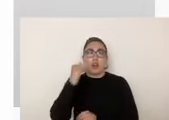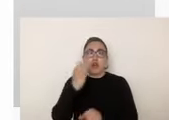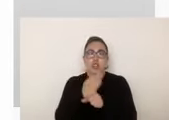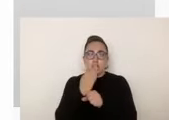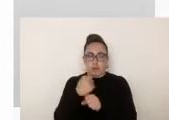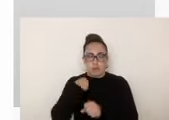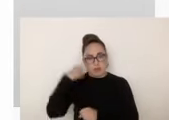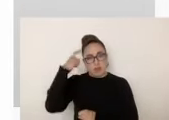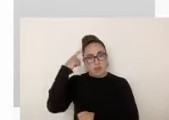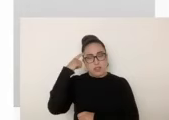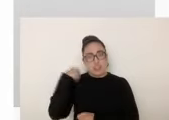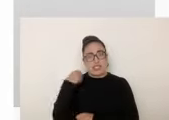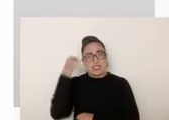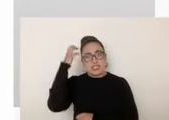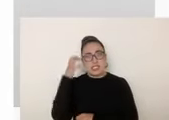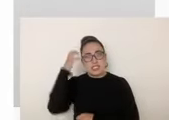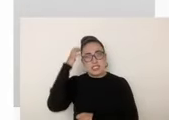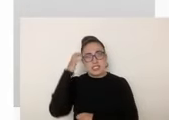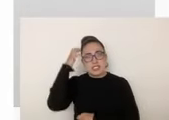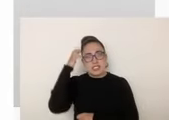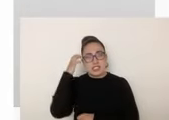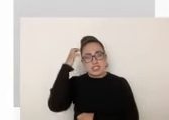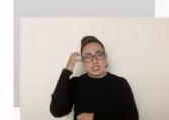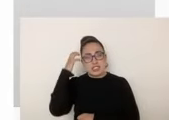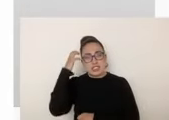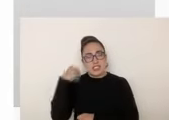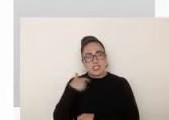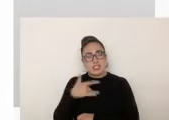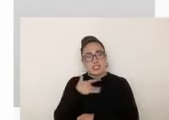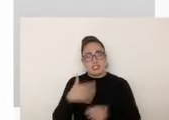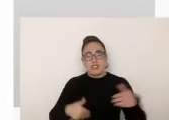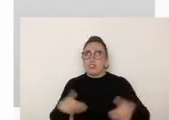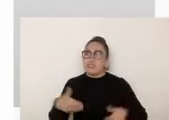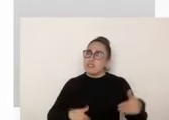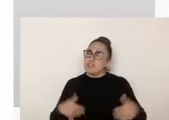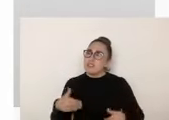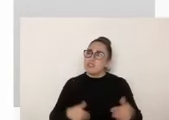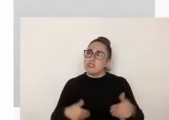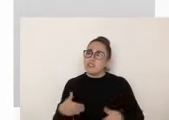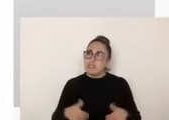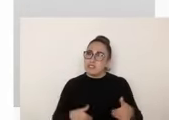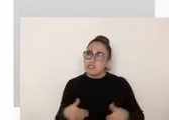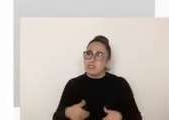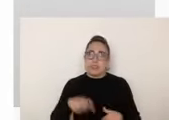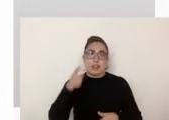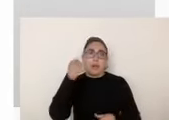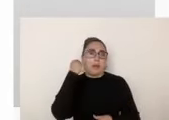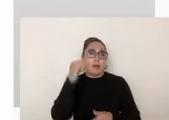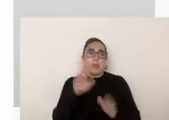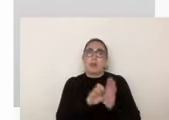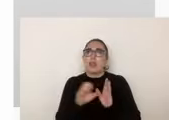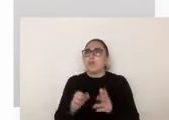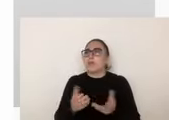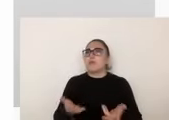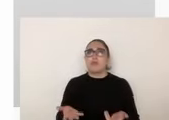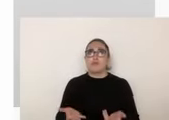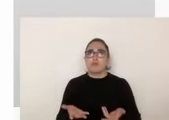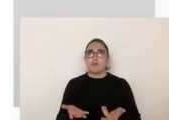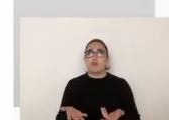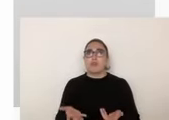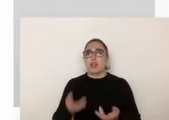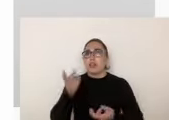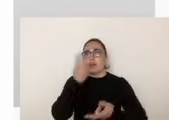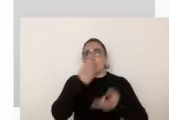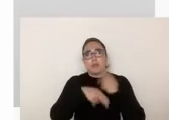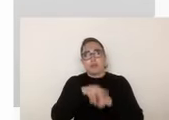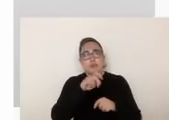es el caso, pero nunca está mal rascarse. Imaginemos que el demonio de Laplace,